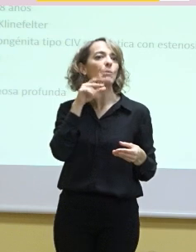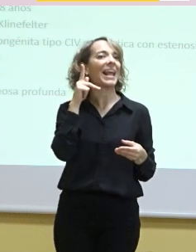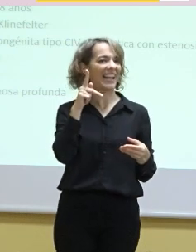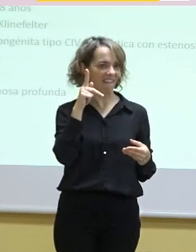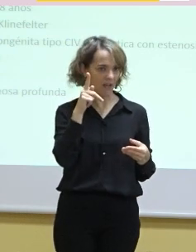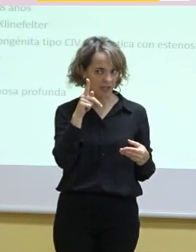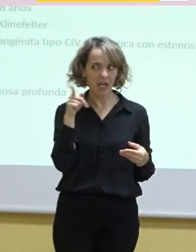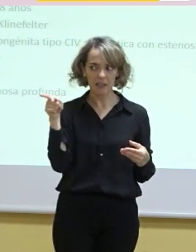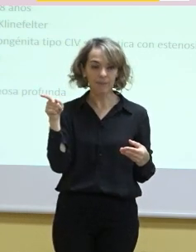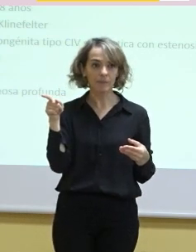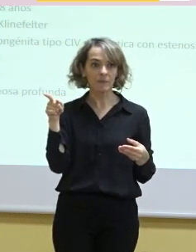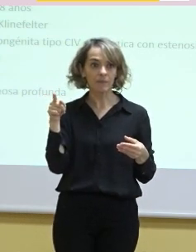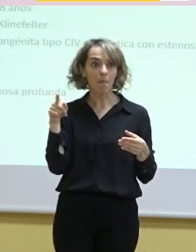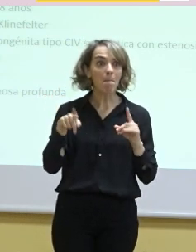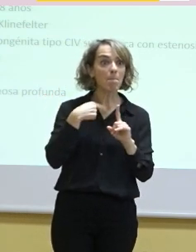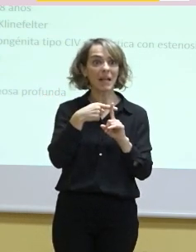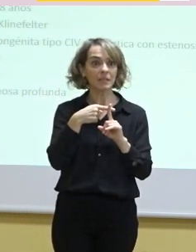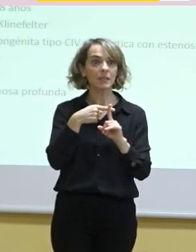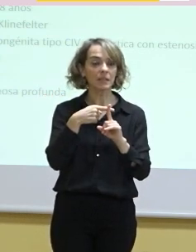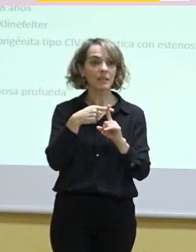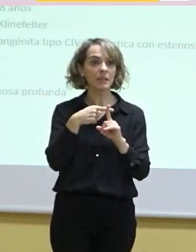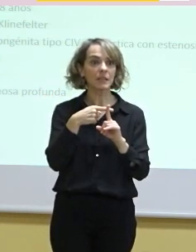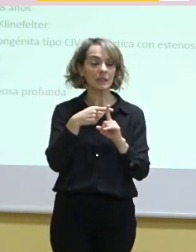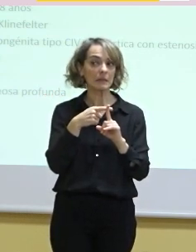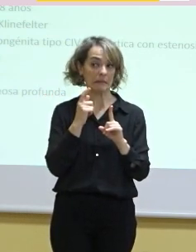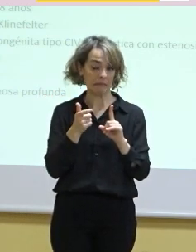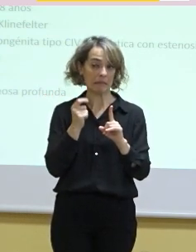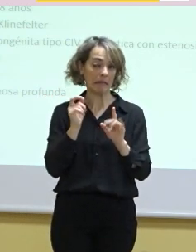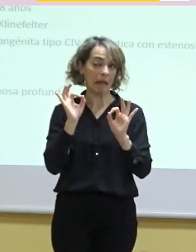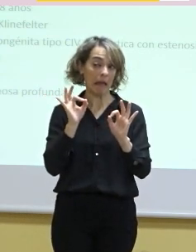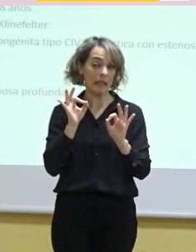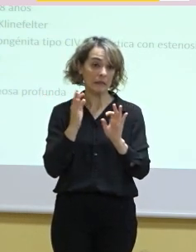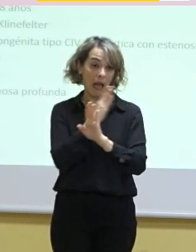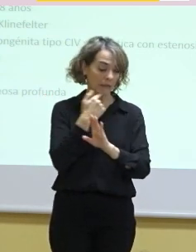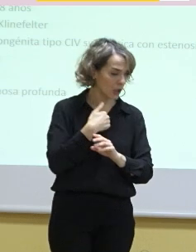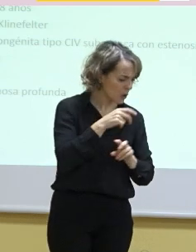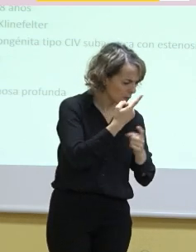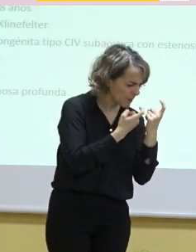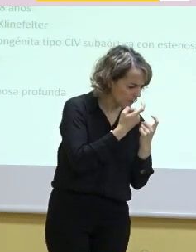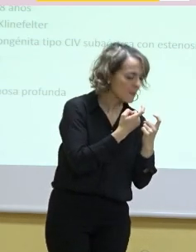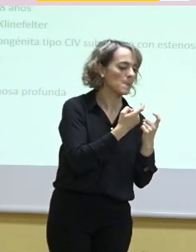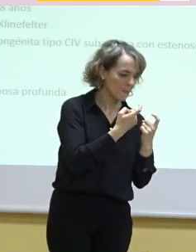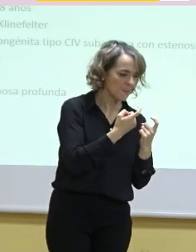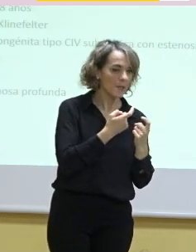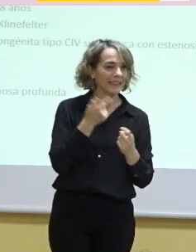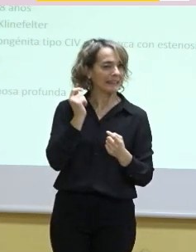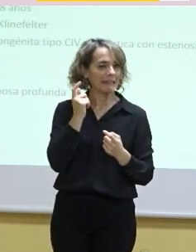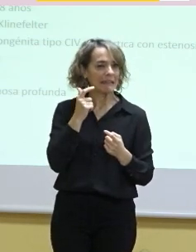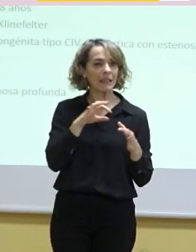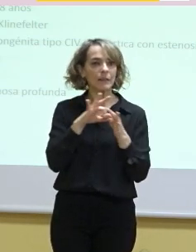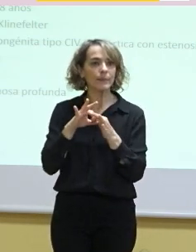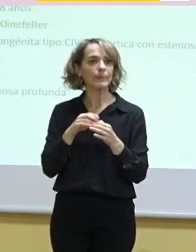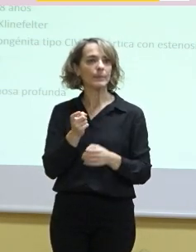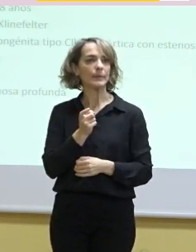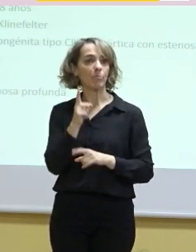Klinefelter, y asociado a este síndrome, también bastante frecuente, por lo que he podido ver en diferente evidencia científica, tiene una